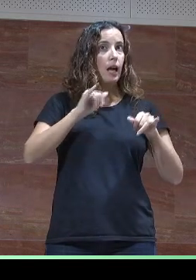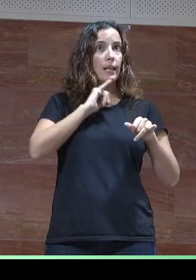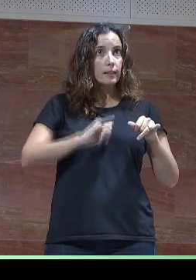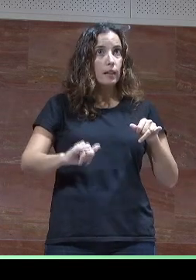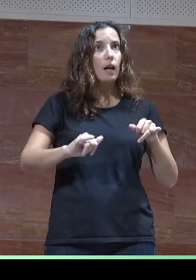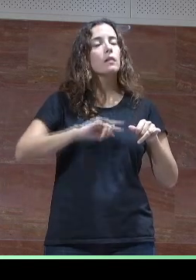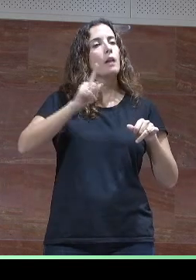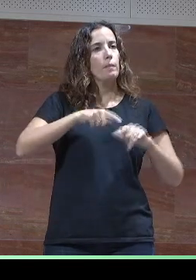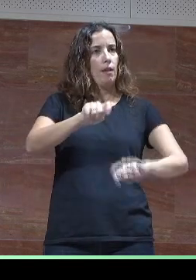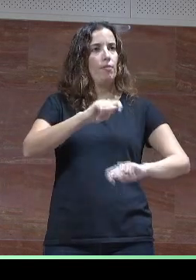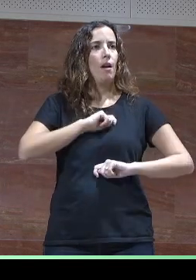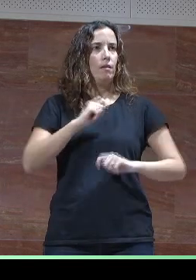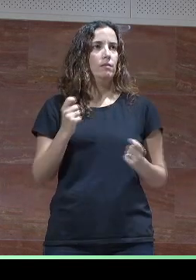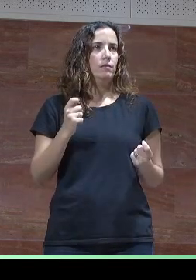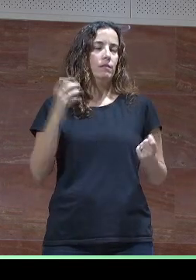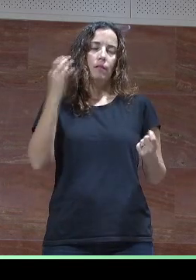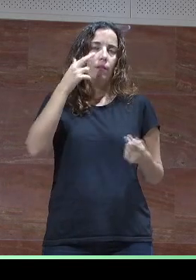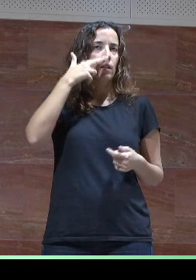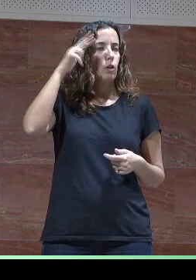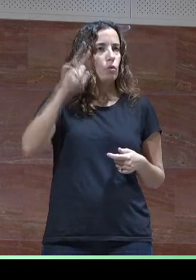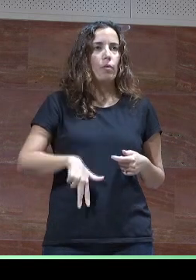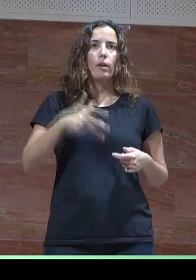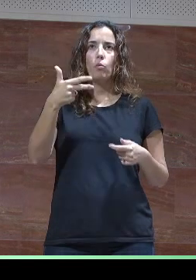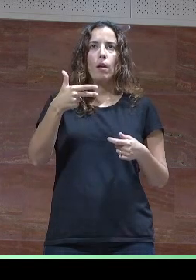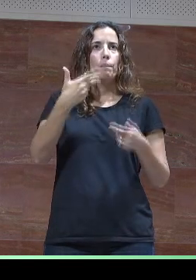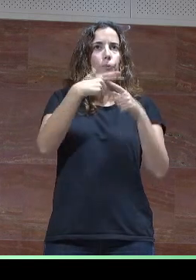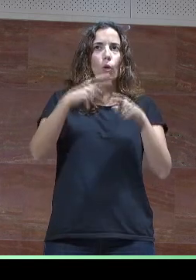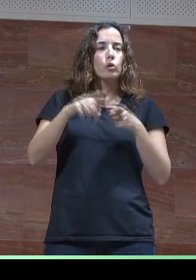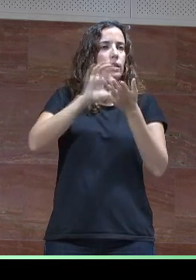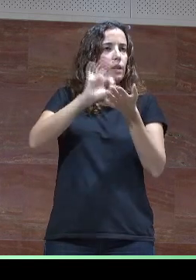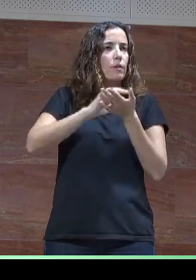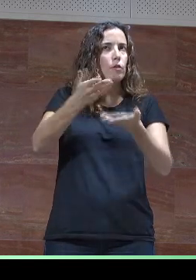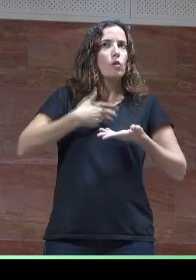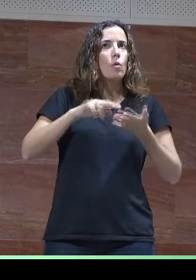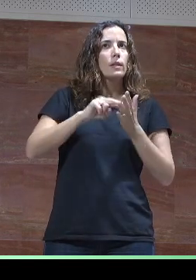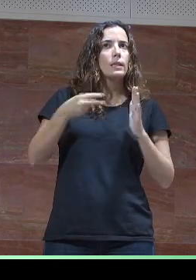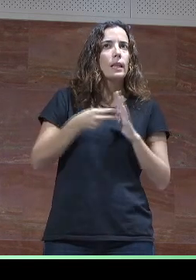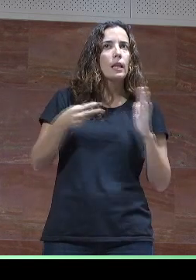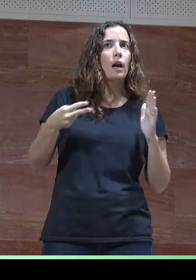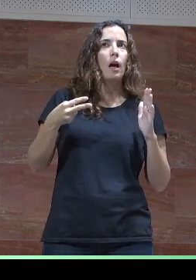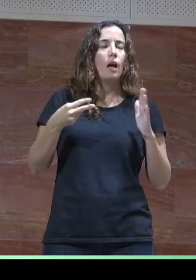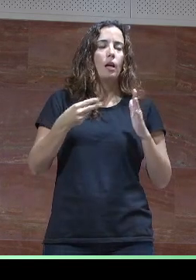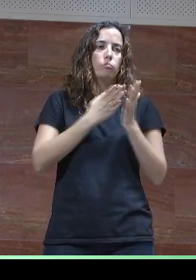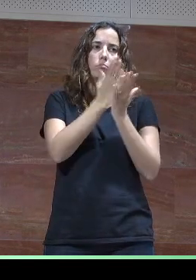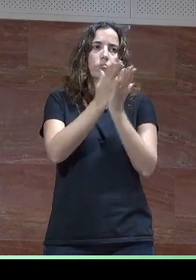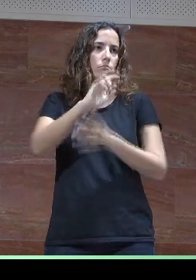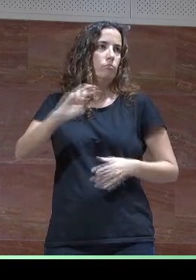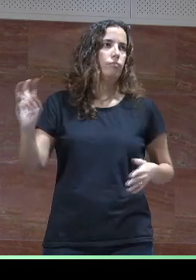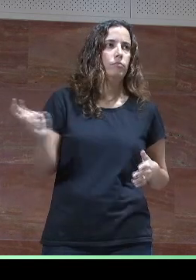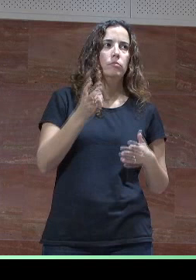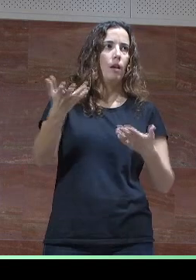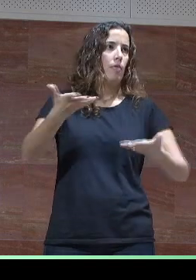que reconocer que la oferta es muy amplia de las ayudas técnicas que te pone a